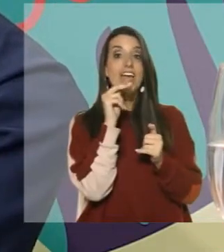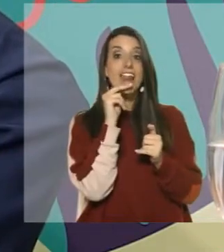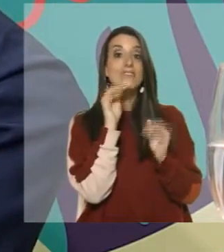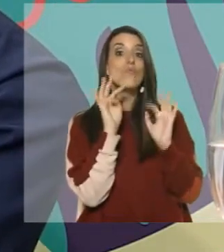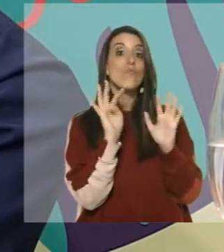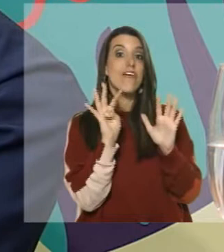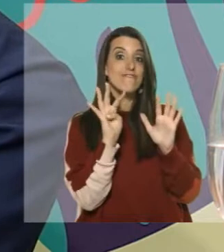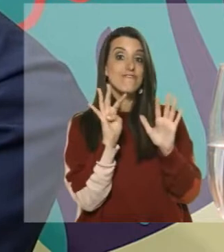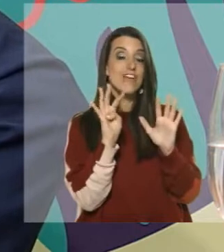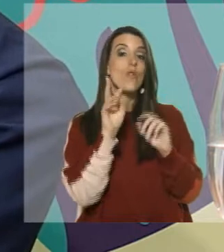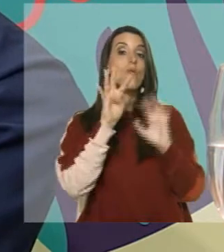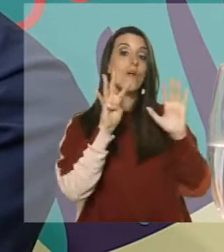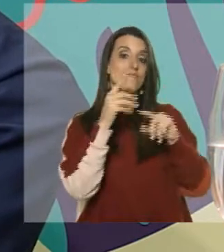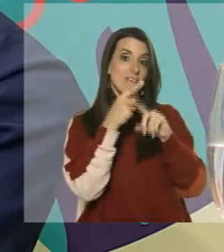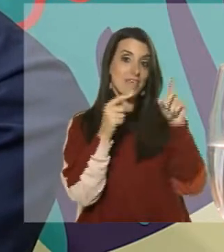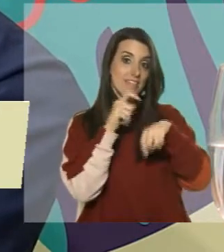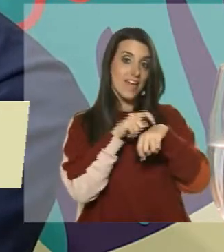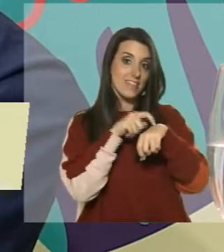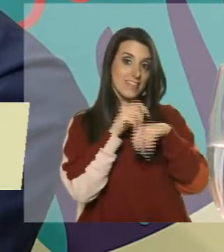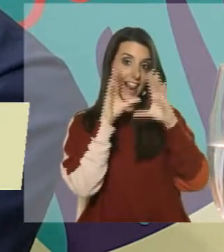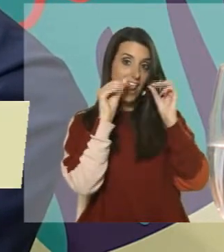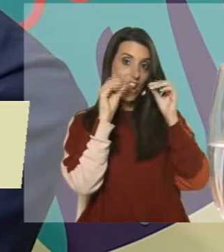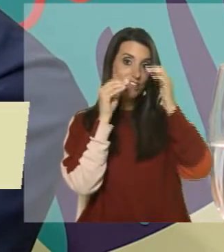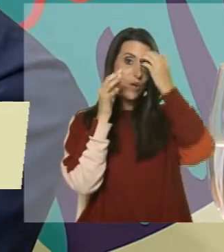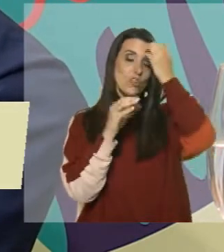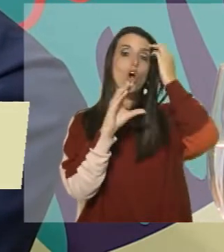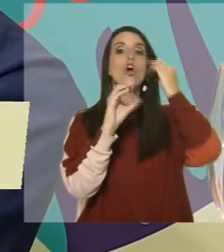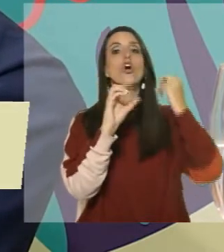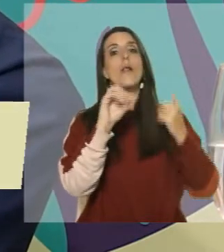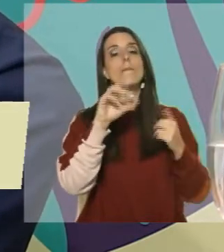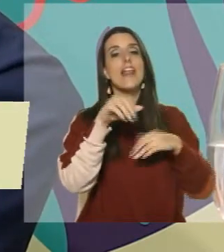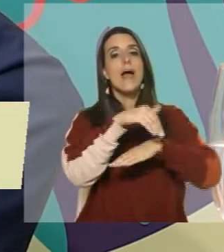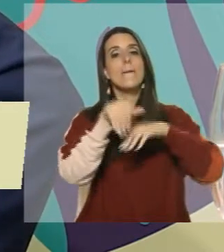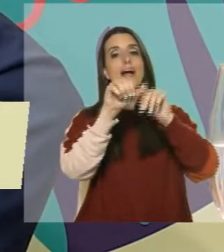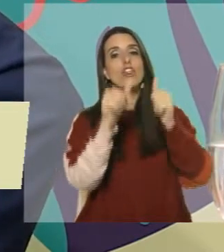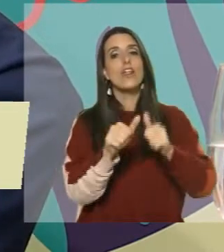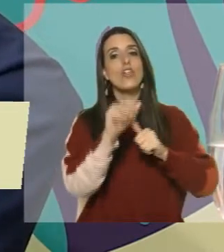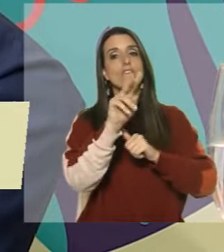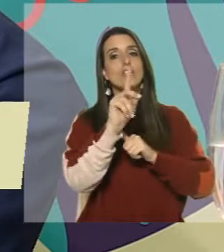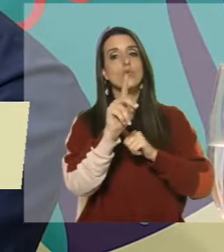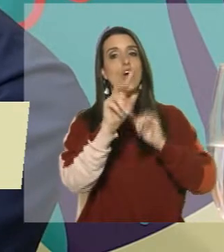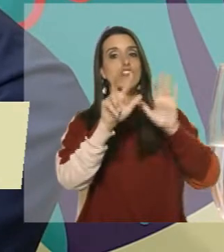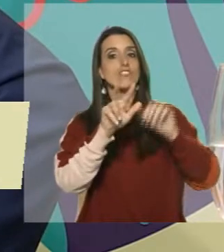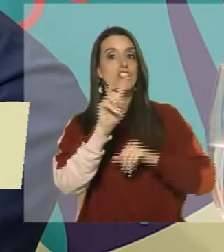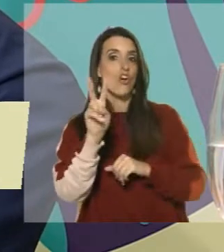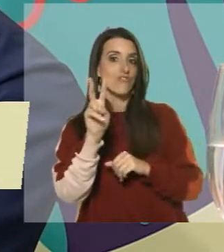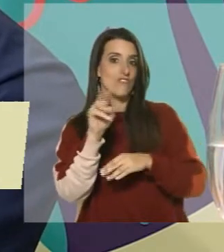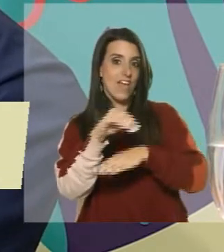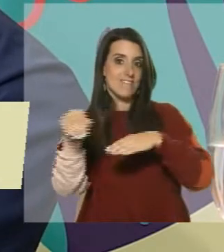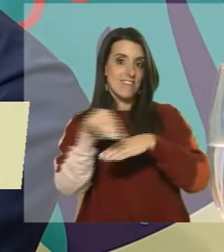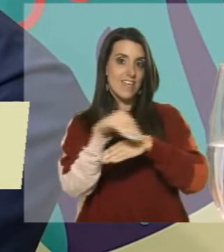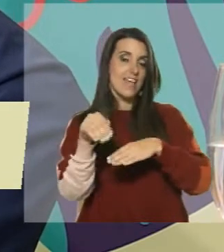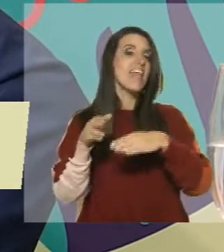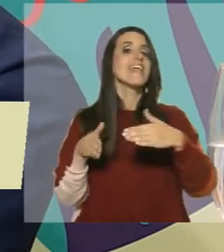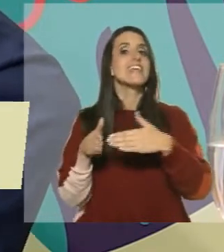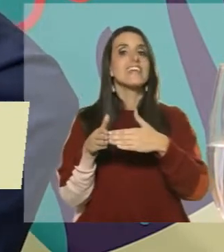9, 21:30 horas, en La Colmena, Maldonado 2182, esquina Polié. Exactamente. Vamos a